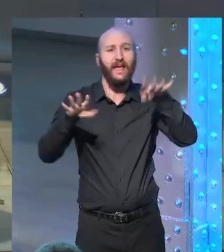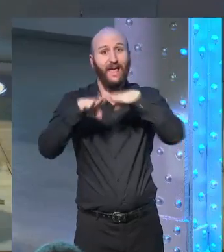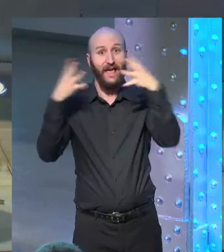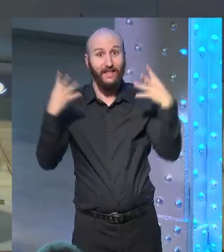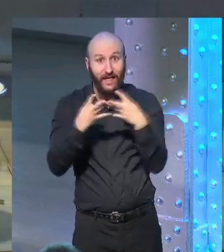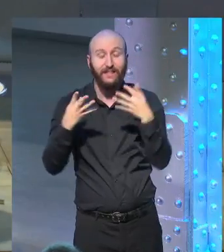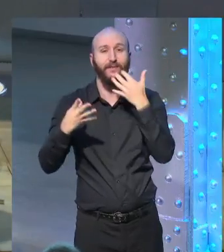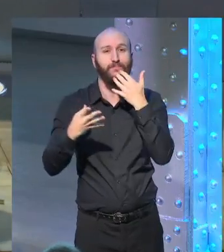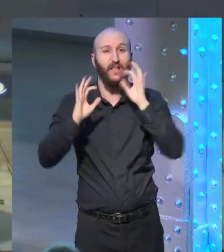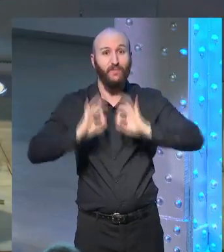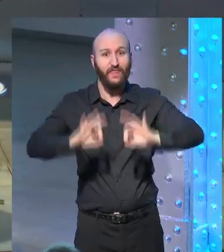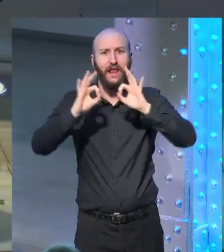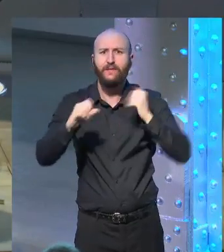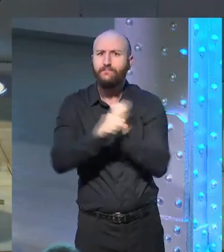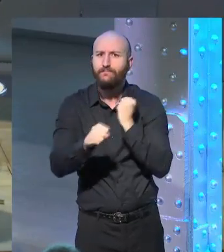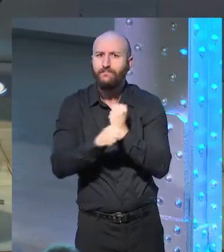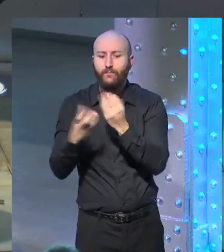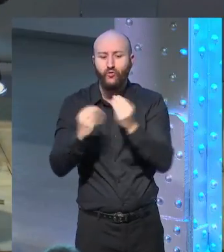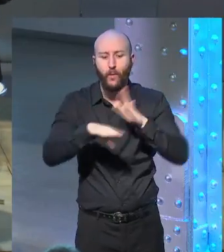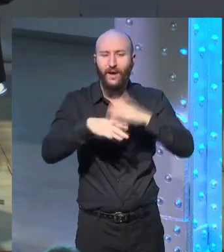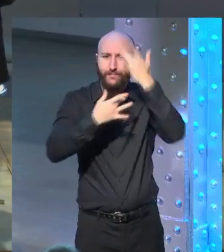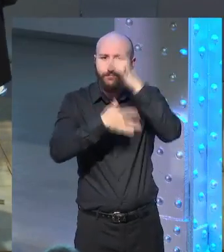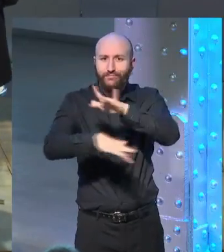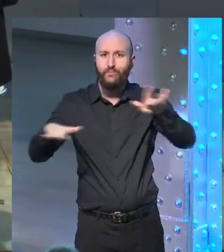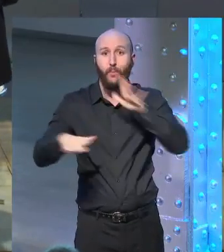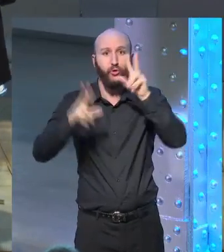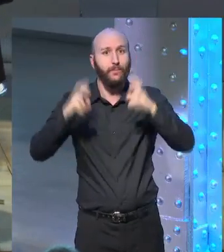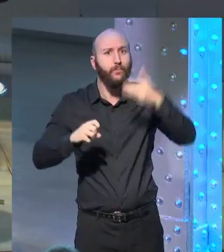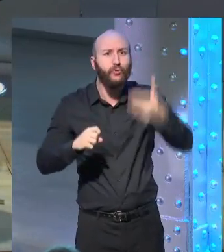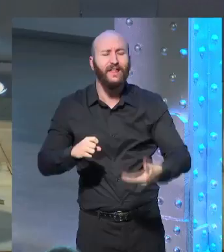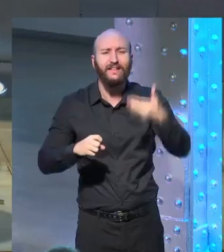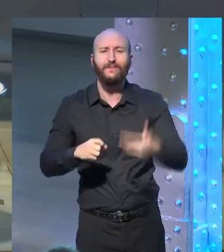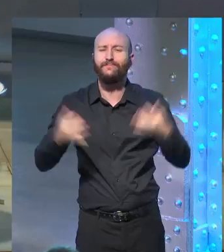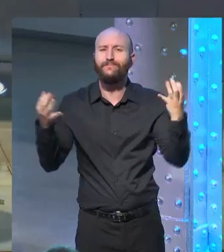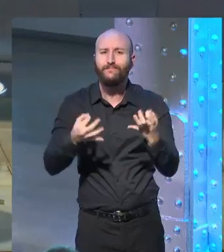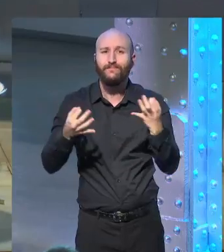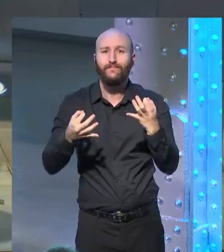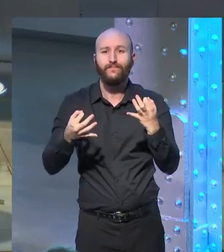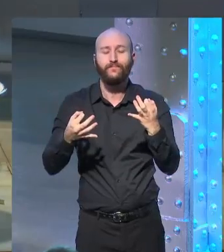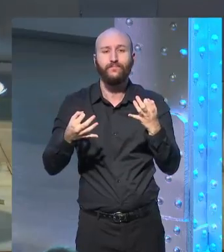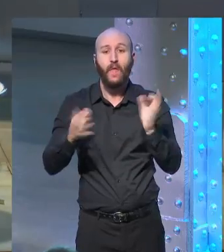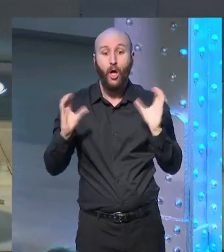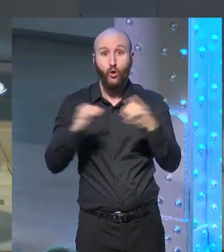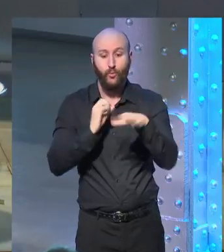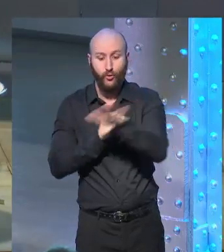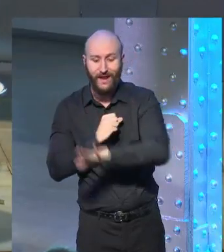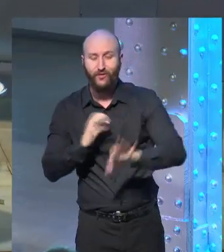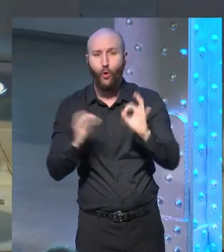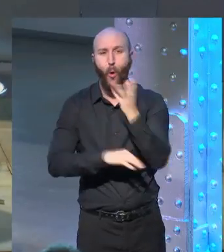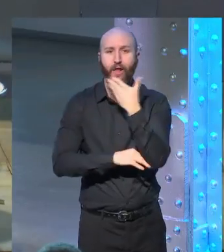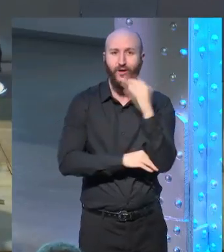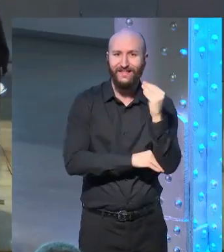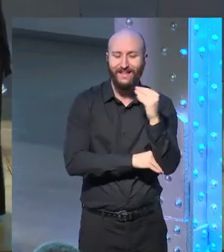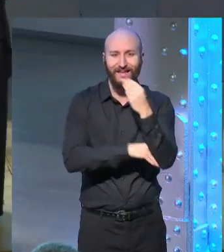Kids, trabaja mucho para concienciarnos a todos sobre la importancia de que acompañemos a las generaciones de niños y adolescentes en un